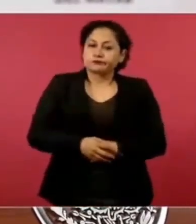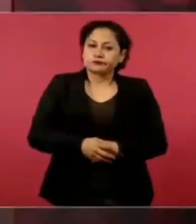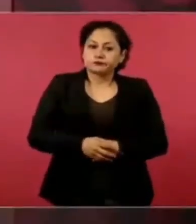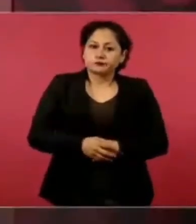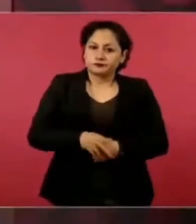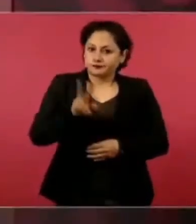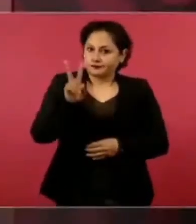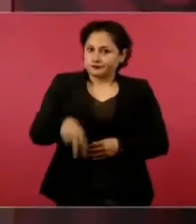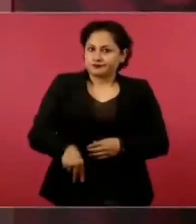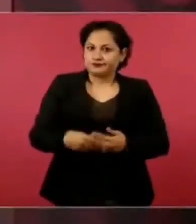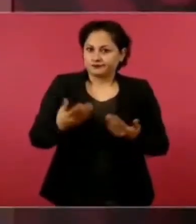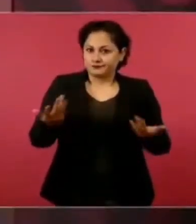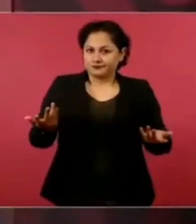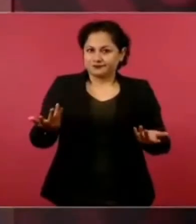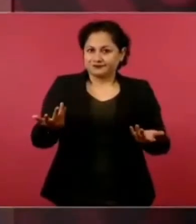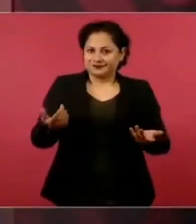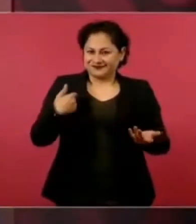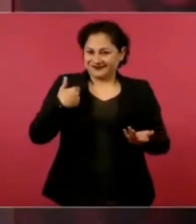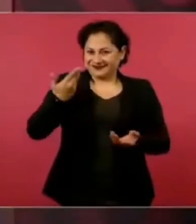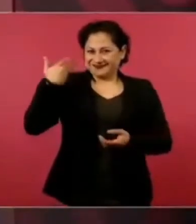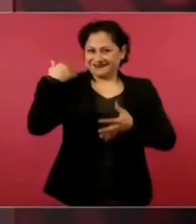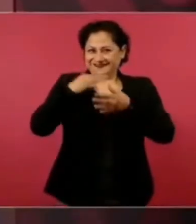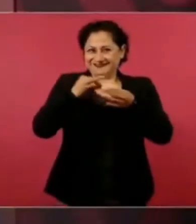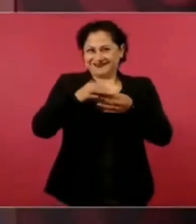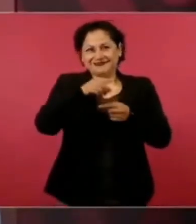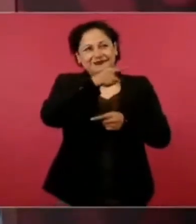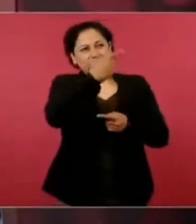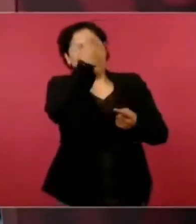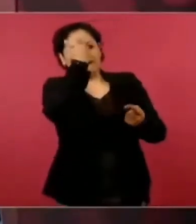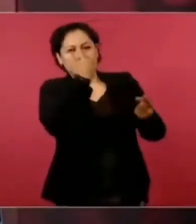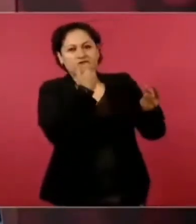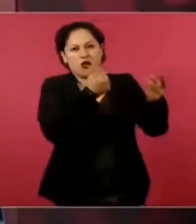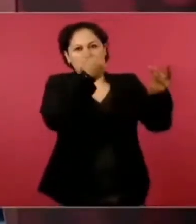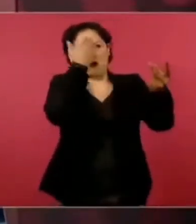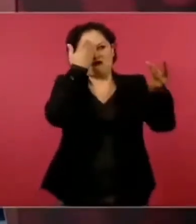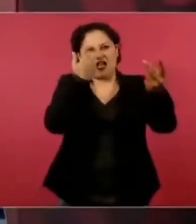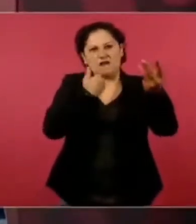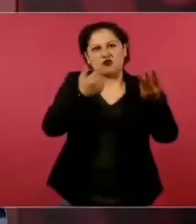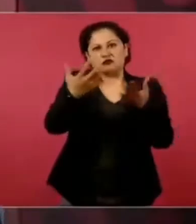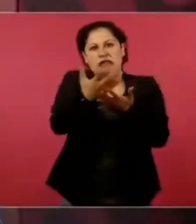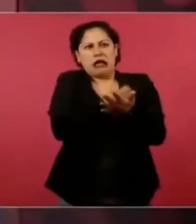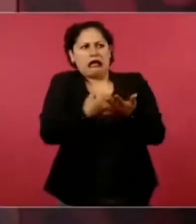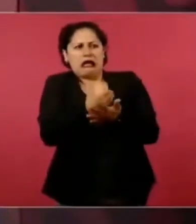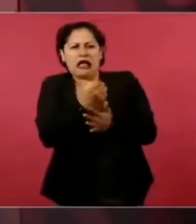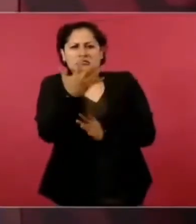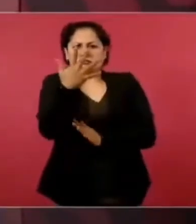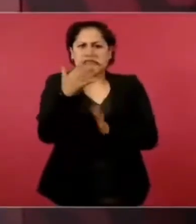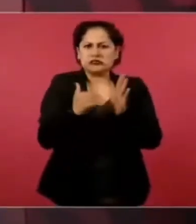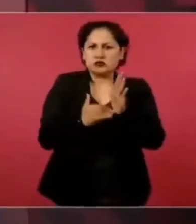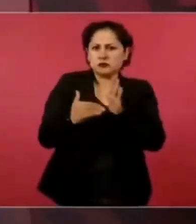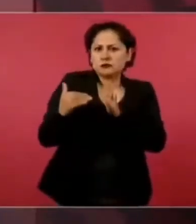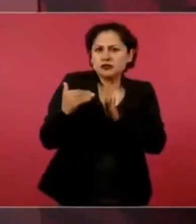muchísimo mejor que estos famosos que ganan 4 o 5 millones de pesos mensuales, pero